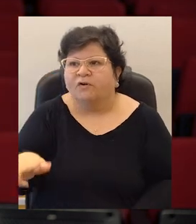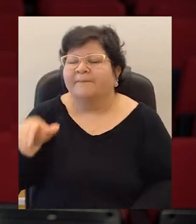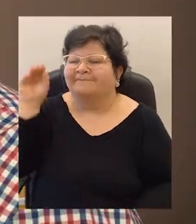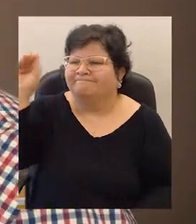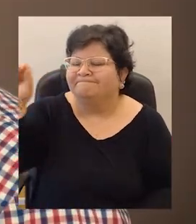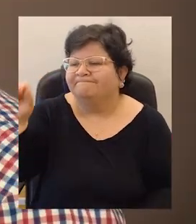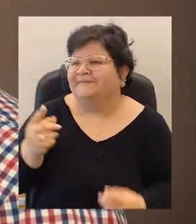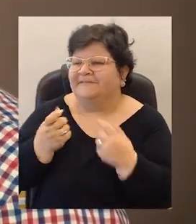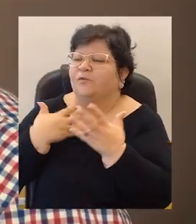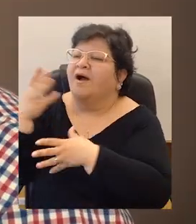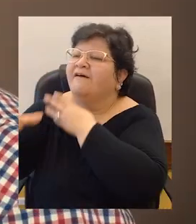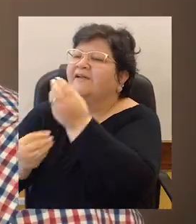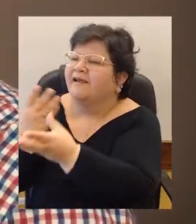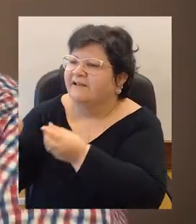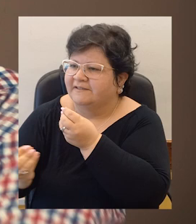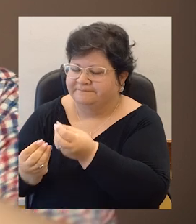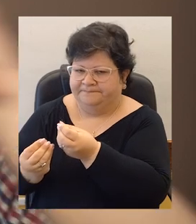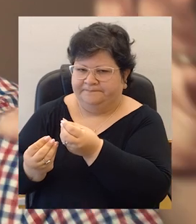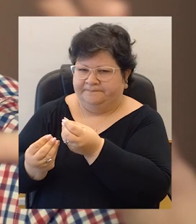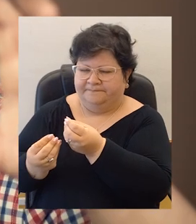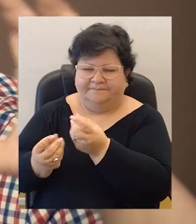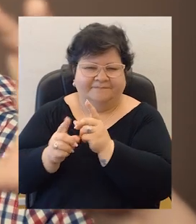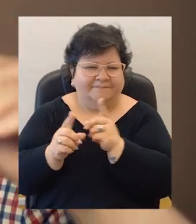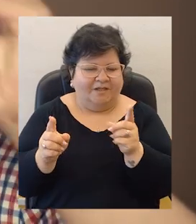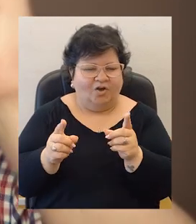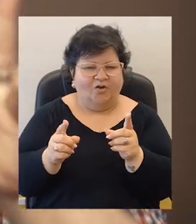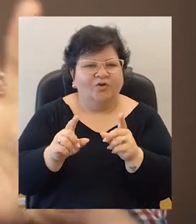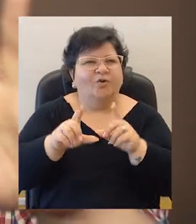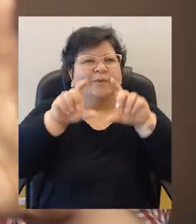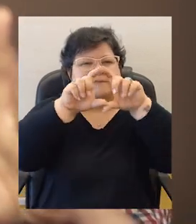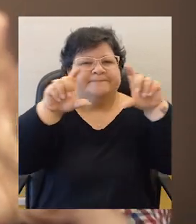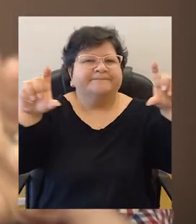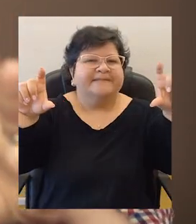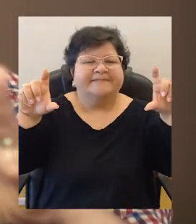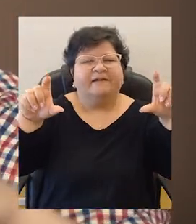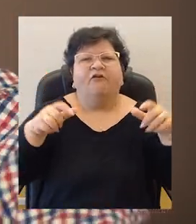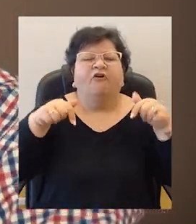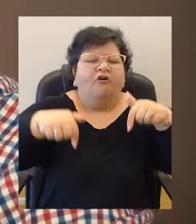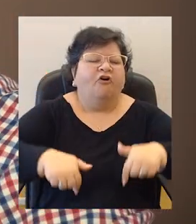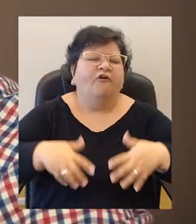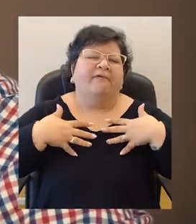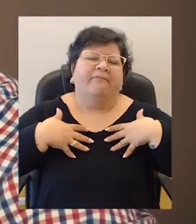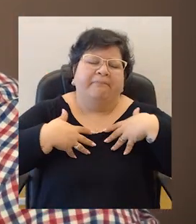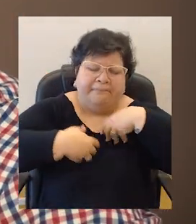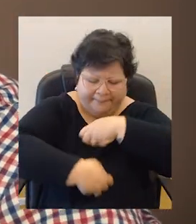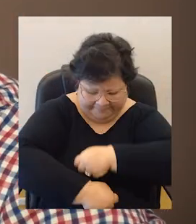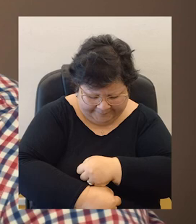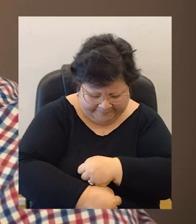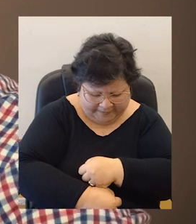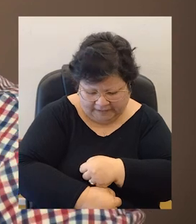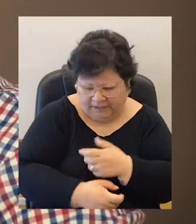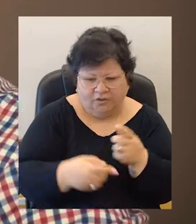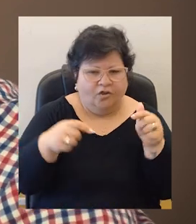sociales ofrecen eso pero en privado no no es poner un cartel de decir estoy hoy me siento deprimido que no lo hacen en general es